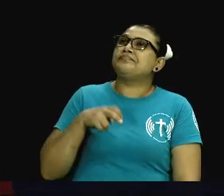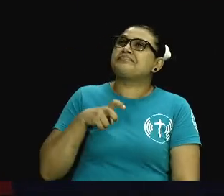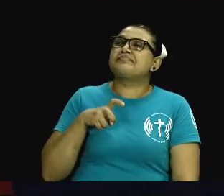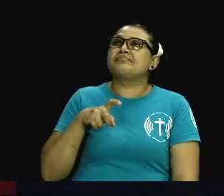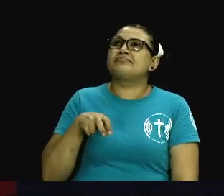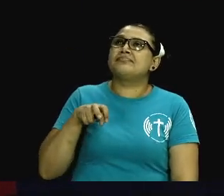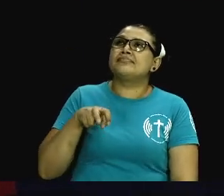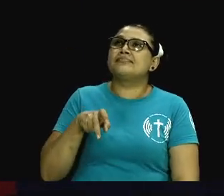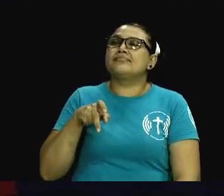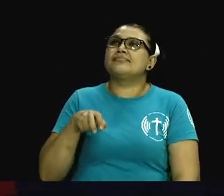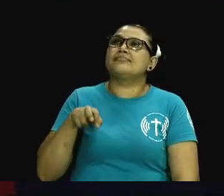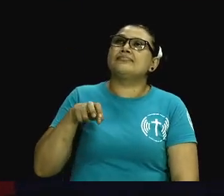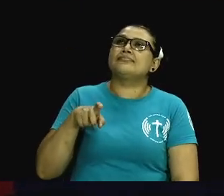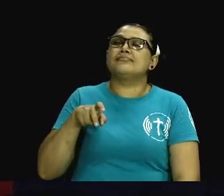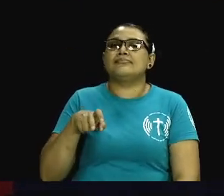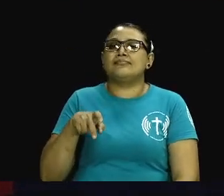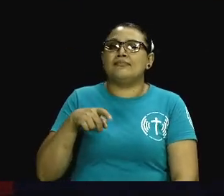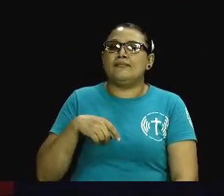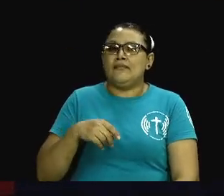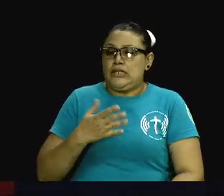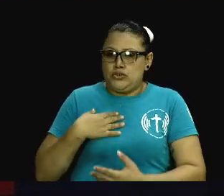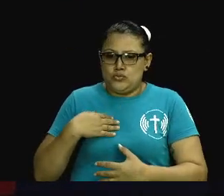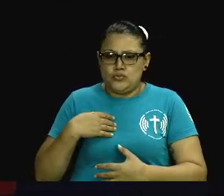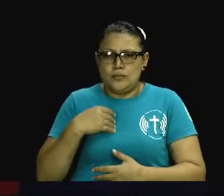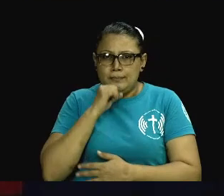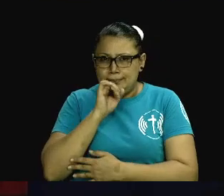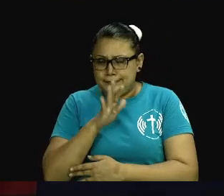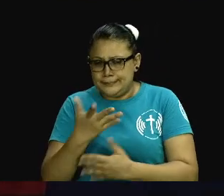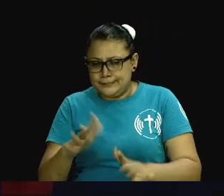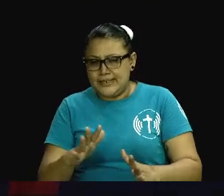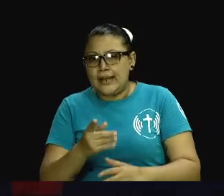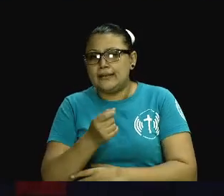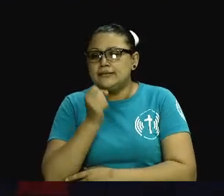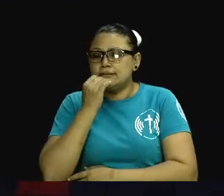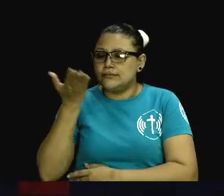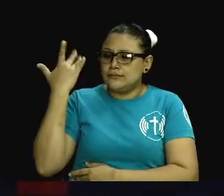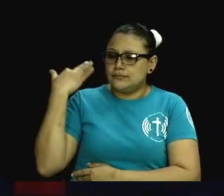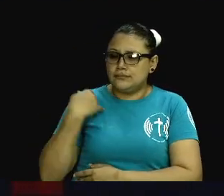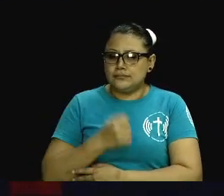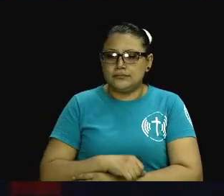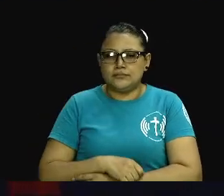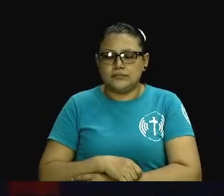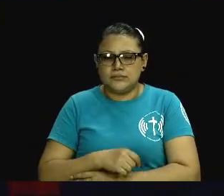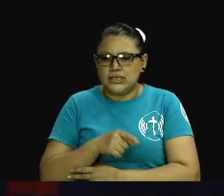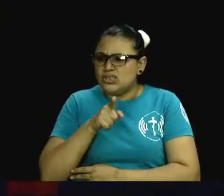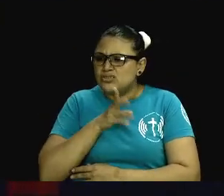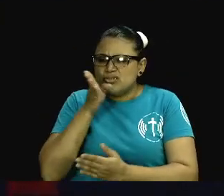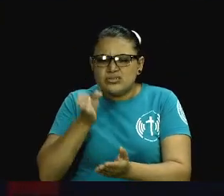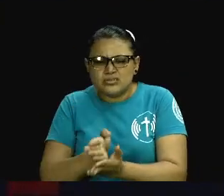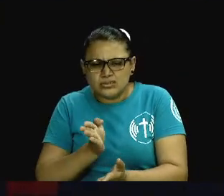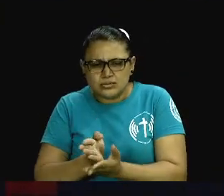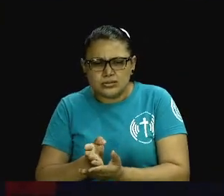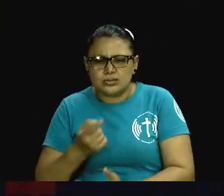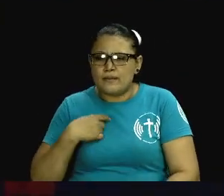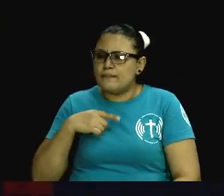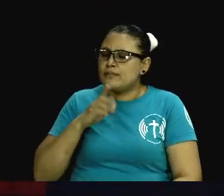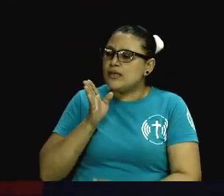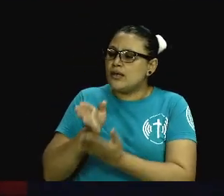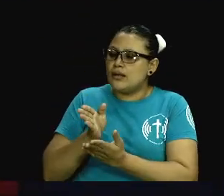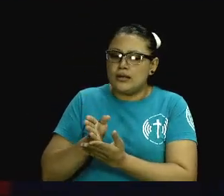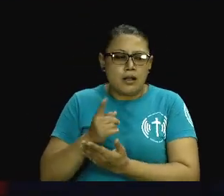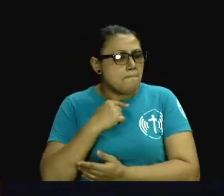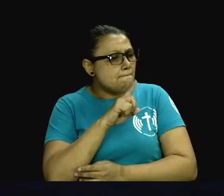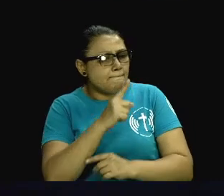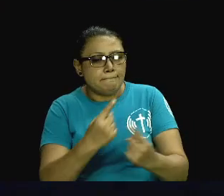yo les he contado muchas veces que de repente cuando uno llega yo y me dicen y tú que andas buscando yo